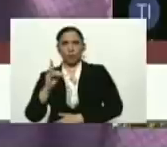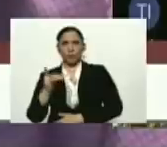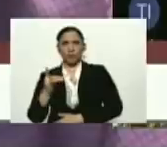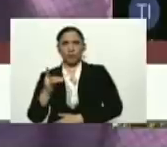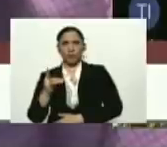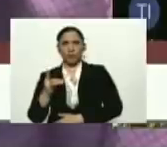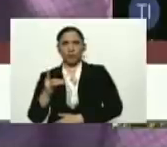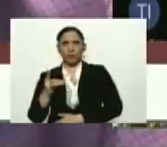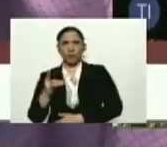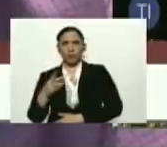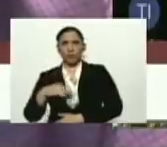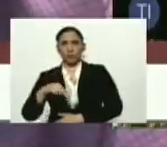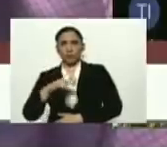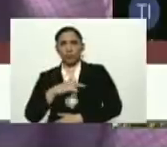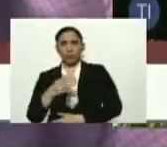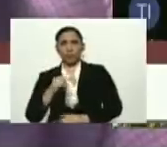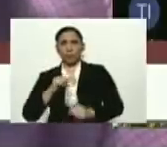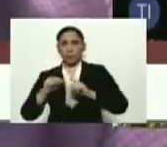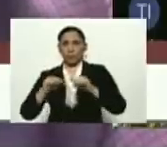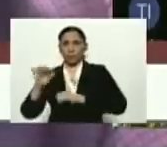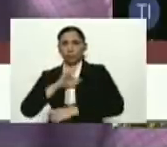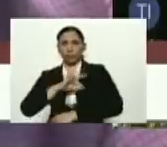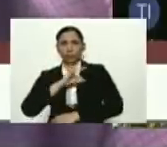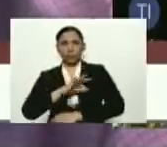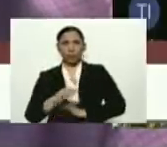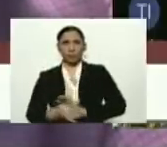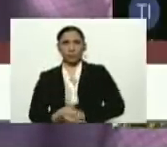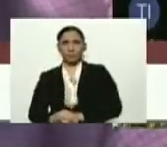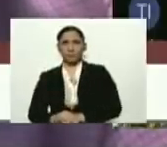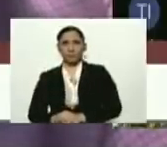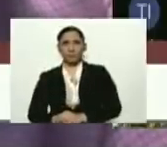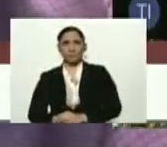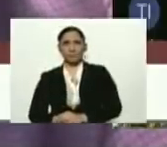embargo, nuestros movimientos sociales están